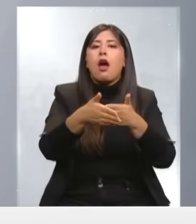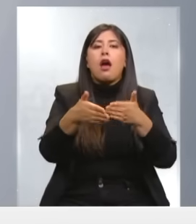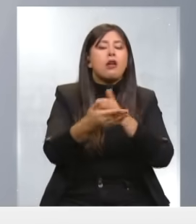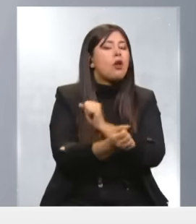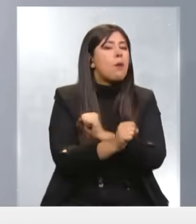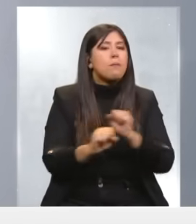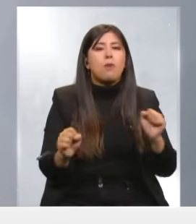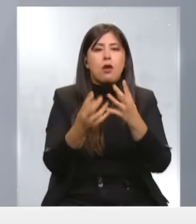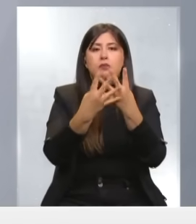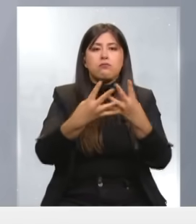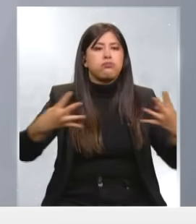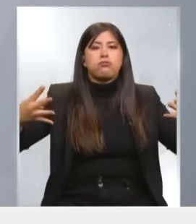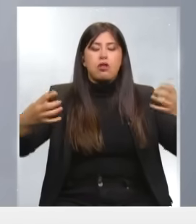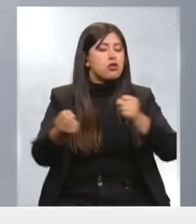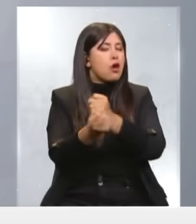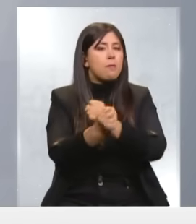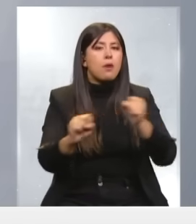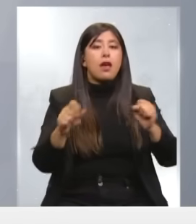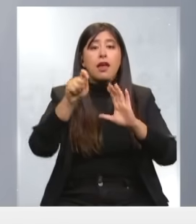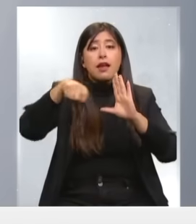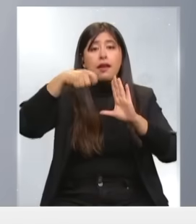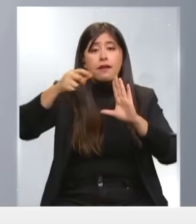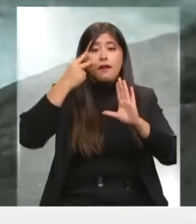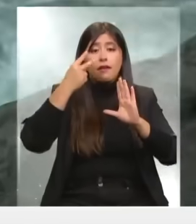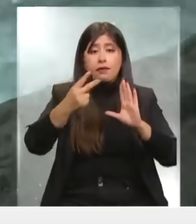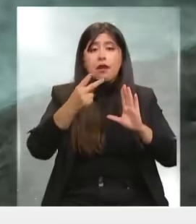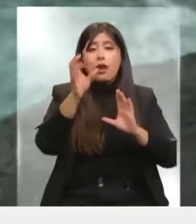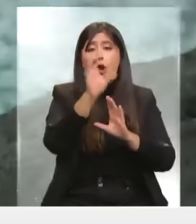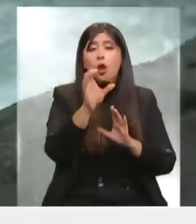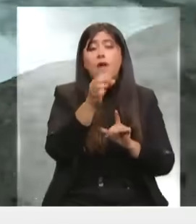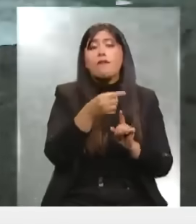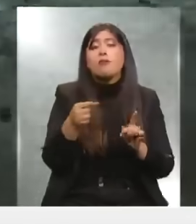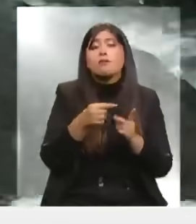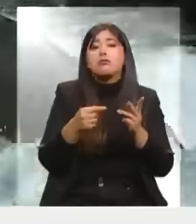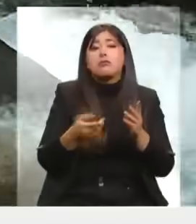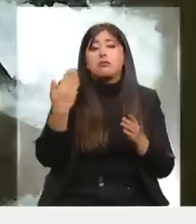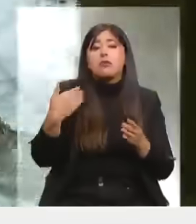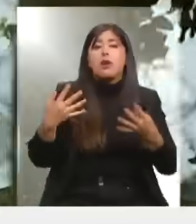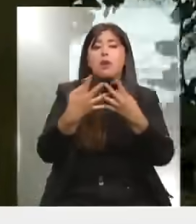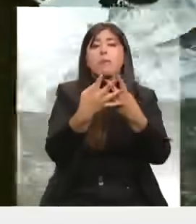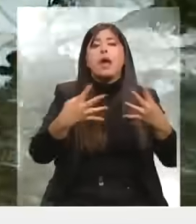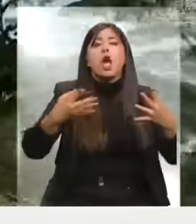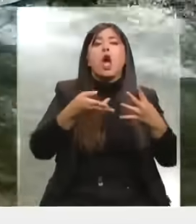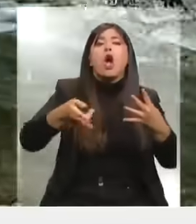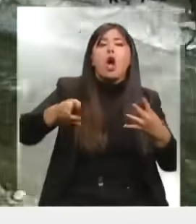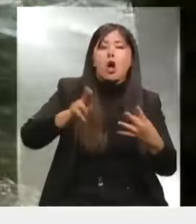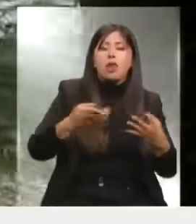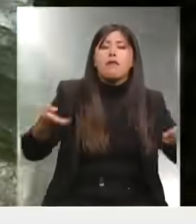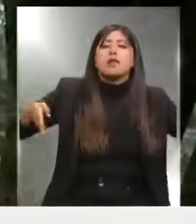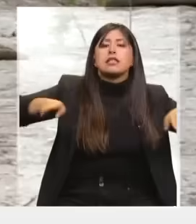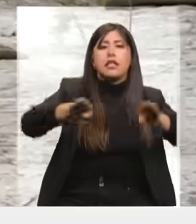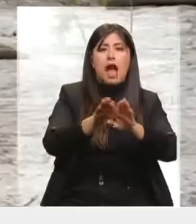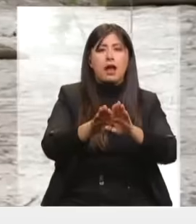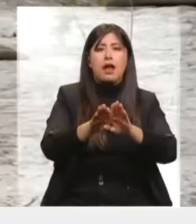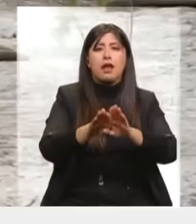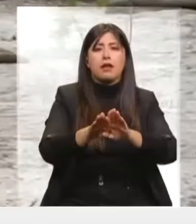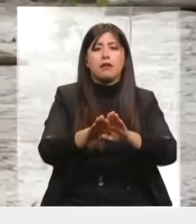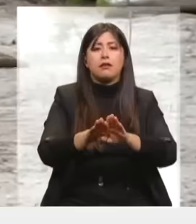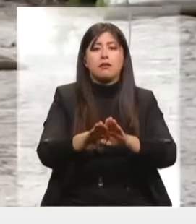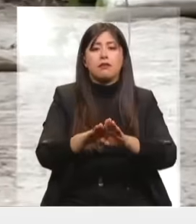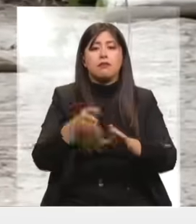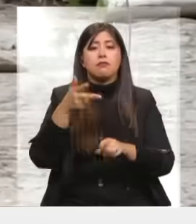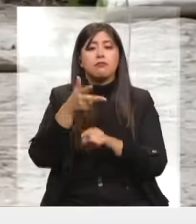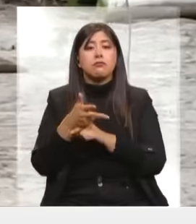nadie. Este video fue grabado hace algunas semanas, pero la malla fue repuesta y el acceso se volvió a cerrar. Fuera de